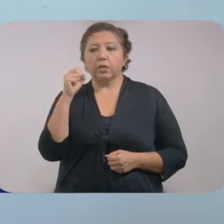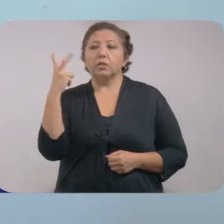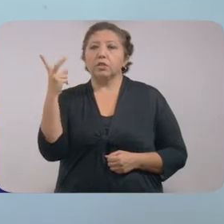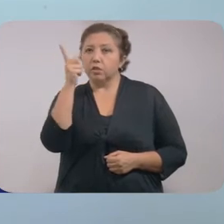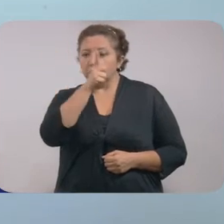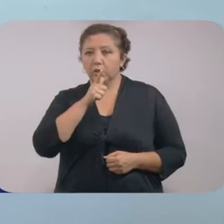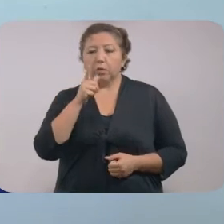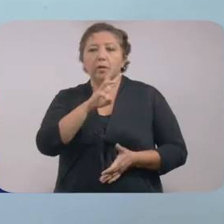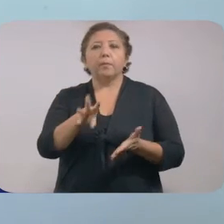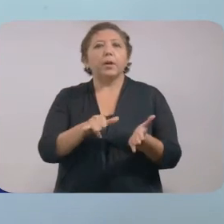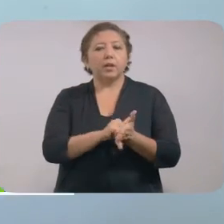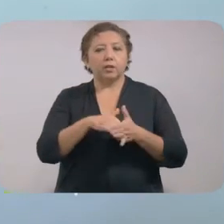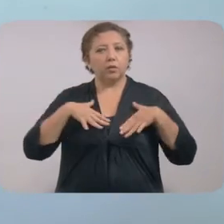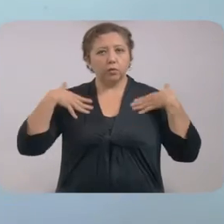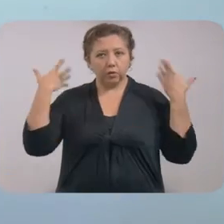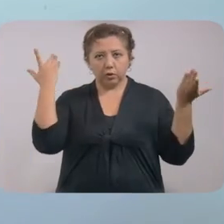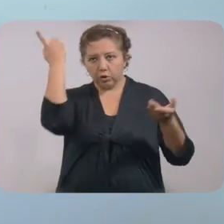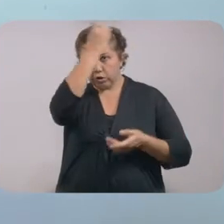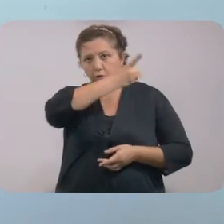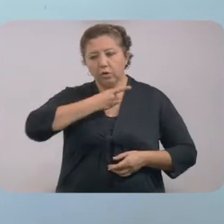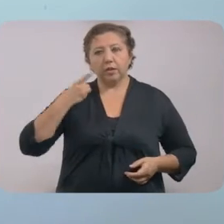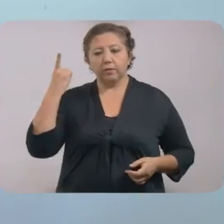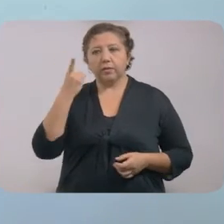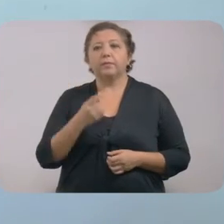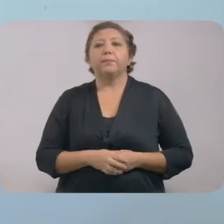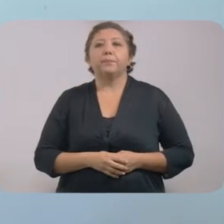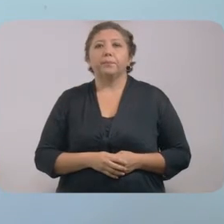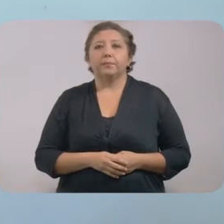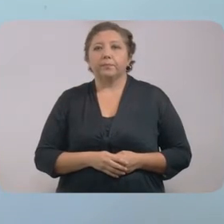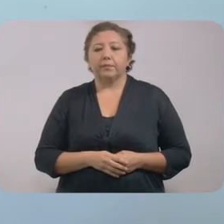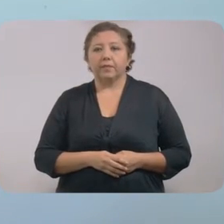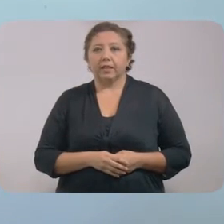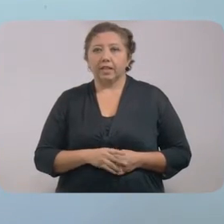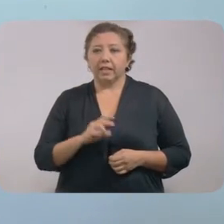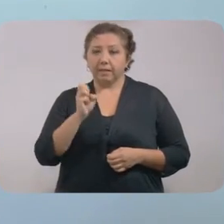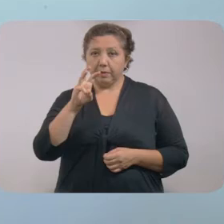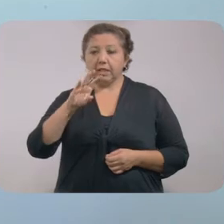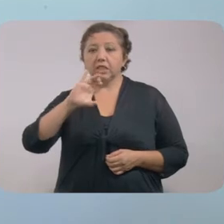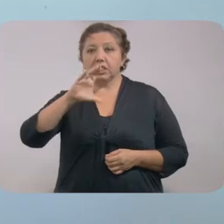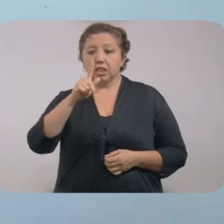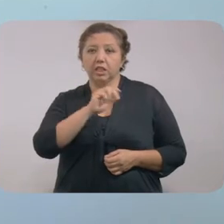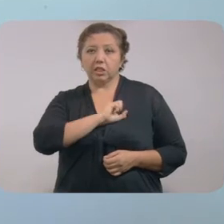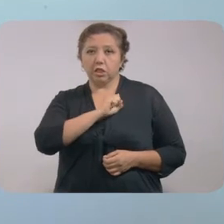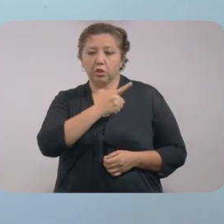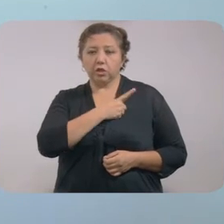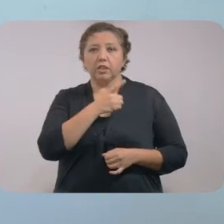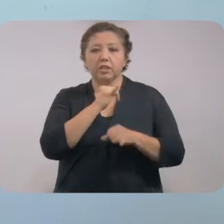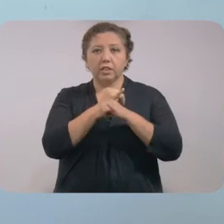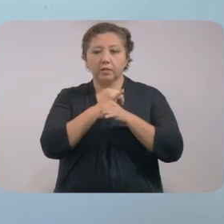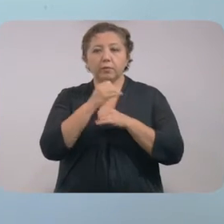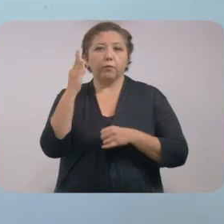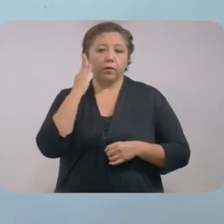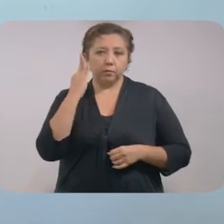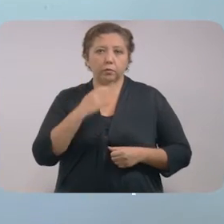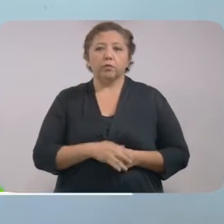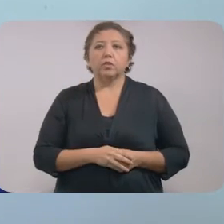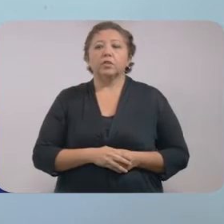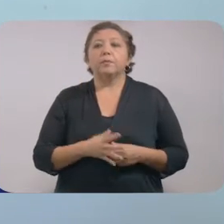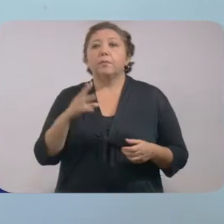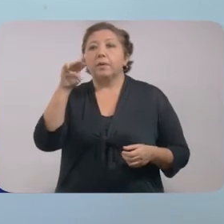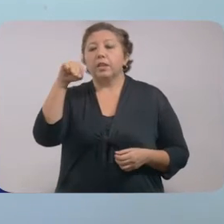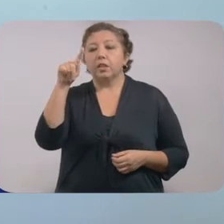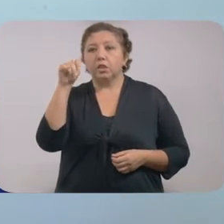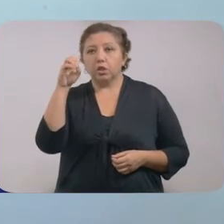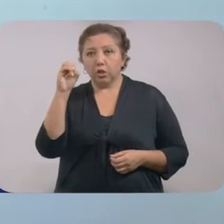9991406622 en lengua maya ofrece un diagnóstico automatizado. El chat de la salud vía la red social de Facebook, la